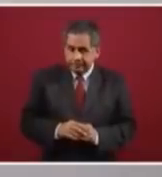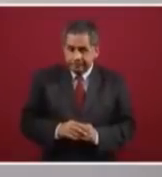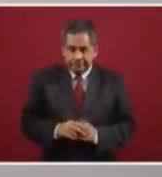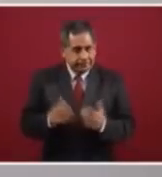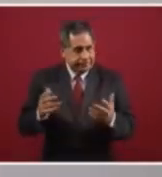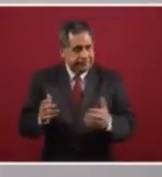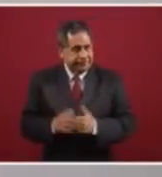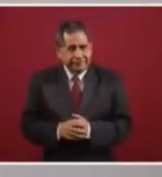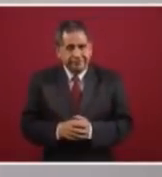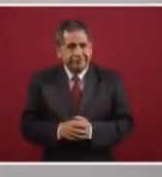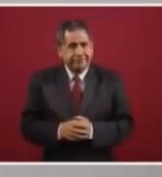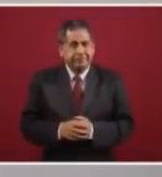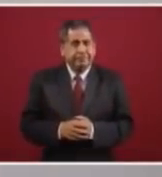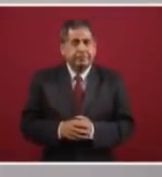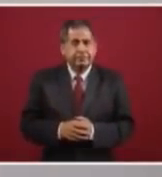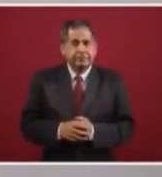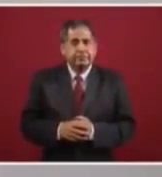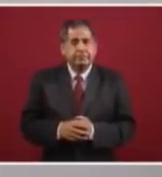se da